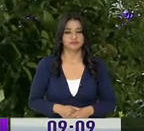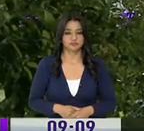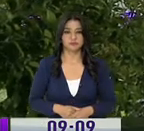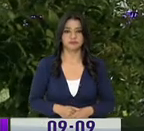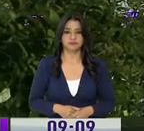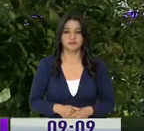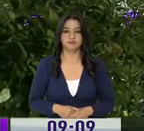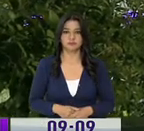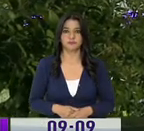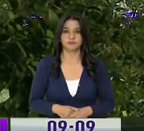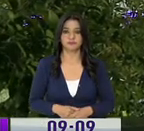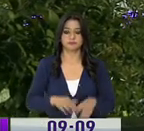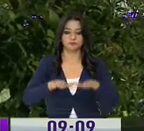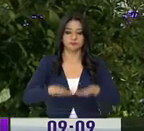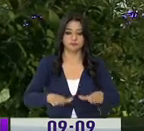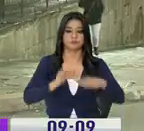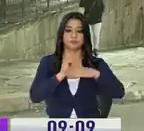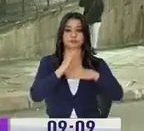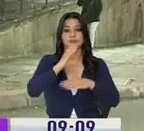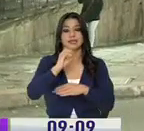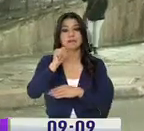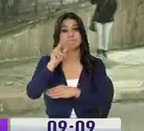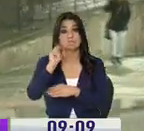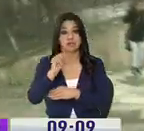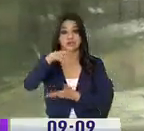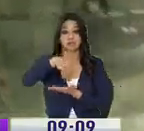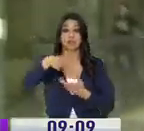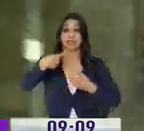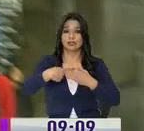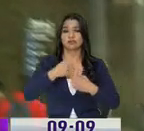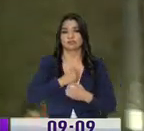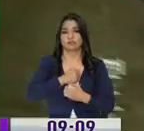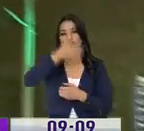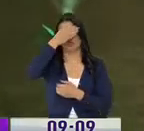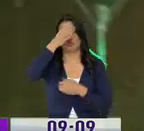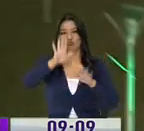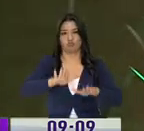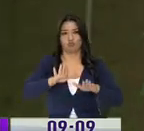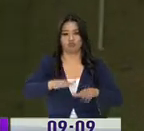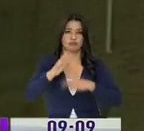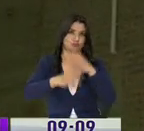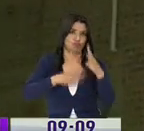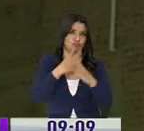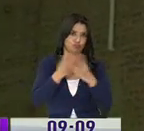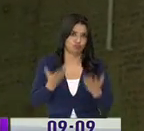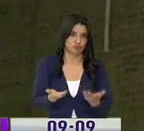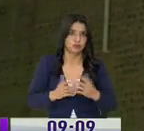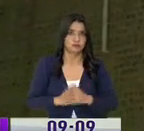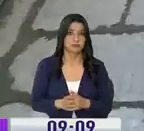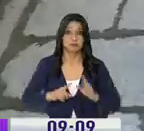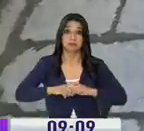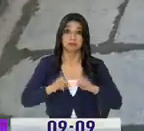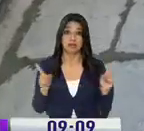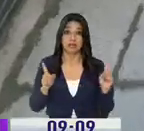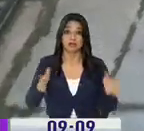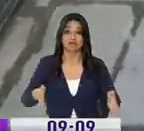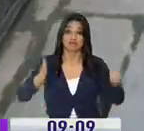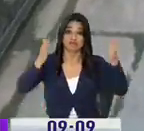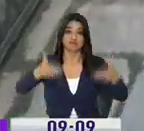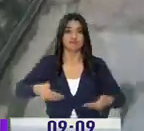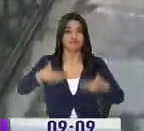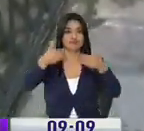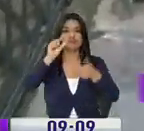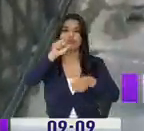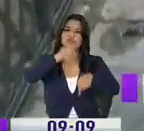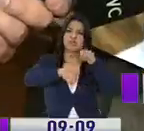El Monasterio del Carmen Bajo, al encontrarse en el centro de Quito, forma parte del patrimonio cultural de la humanidad. Sin embargo, fragmentos de su estructura se